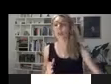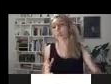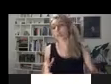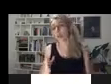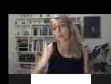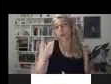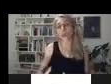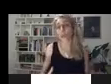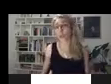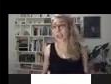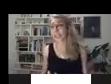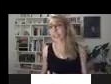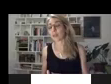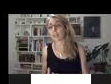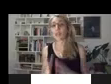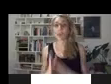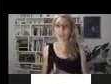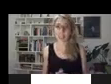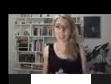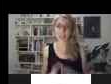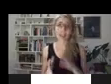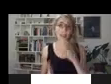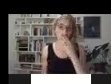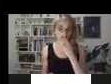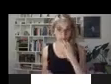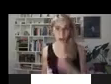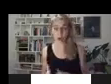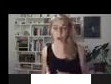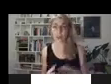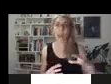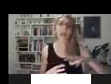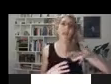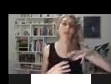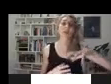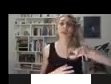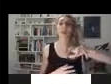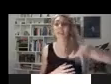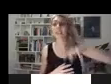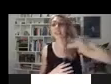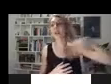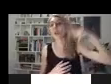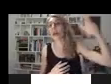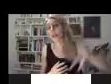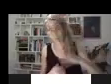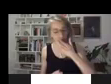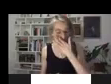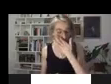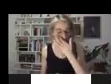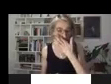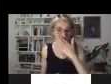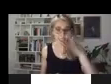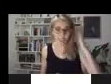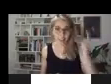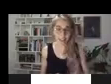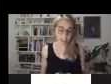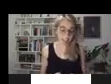Se construye una legitimidad sobre ese artista, sobre esa obra, eso empieza a circular,